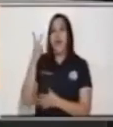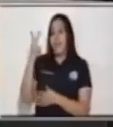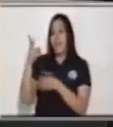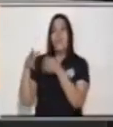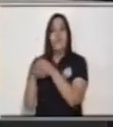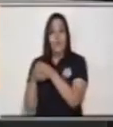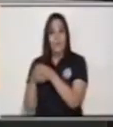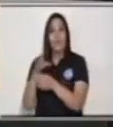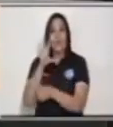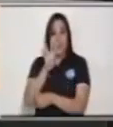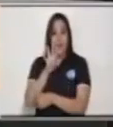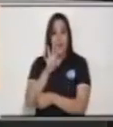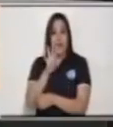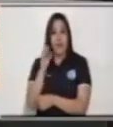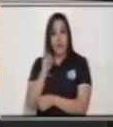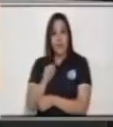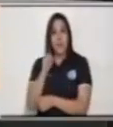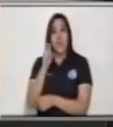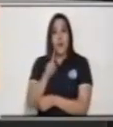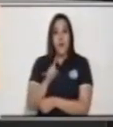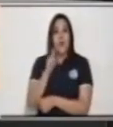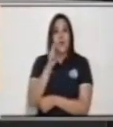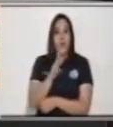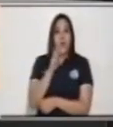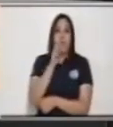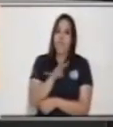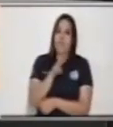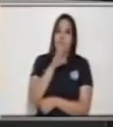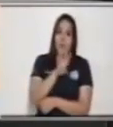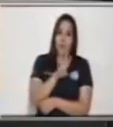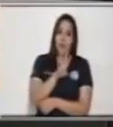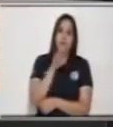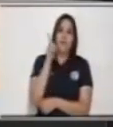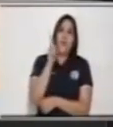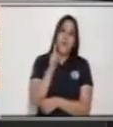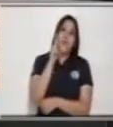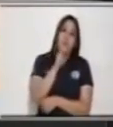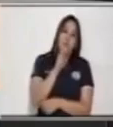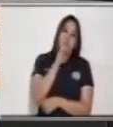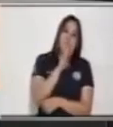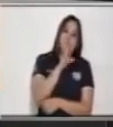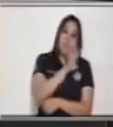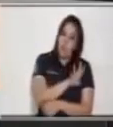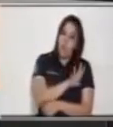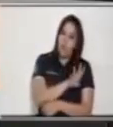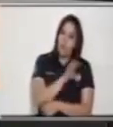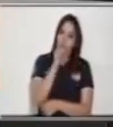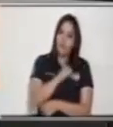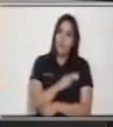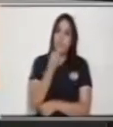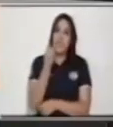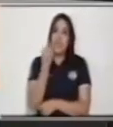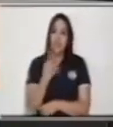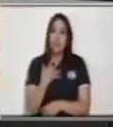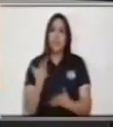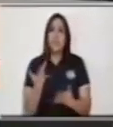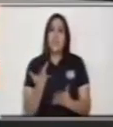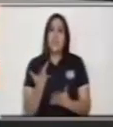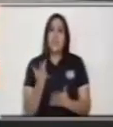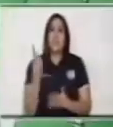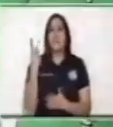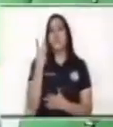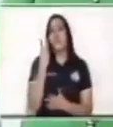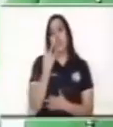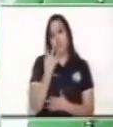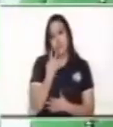2 grupos de 4. ¿Te ayudo? 1, 2, 3, 4. 1, 2, 3, 4. ¿Quieres contar? 1, 2,